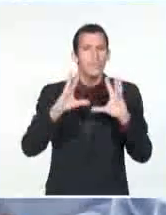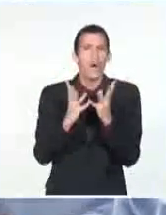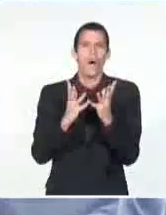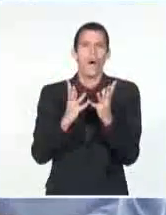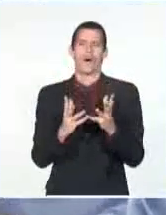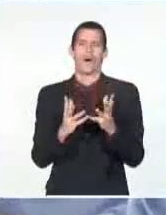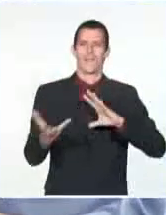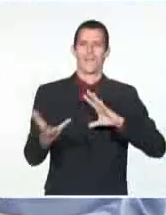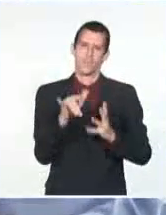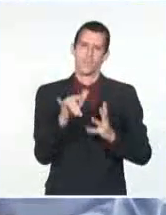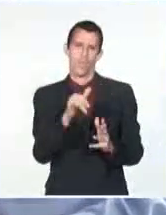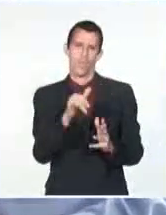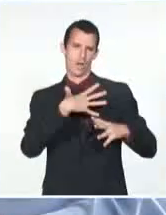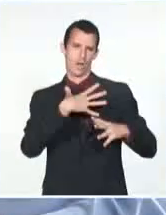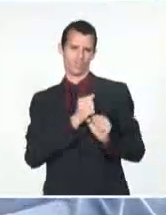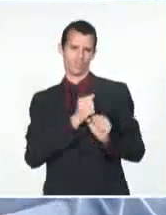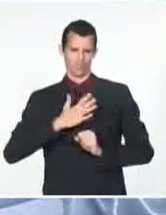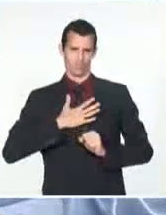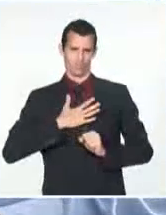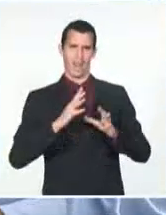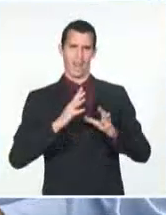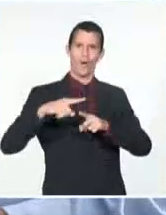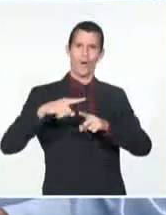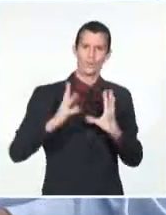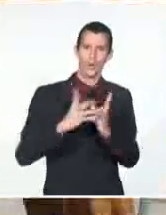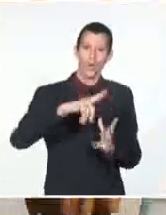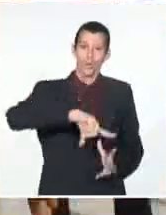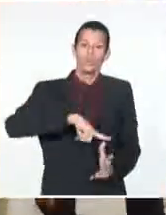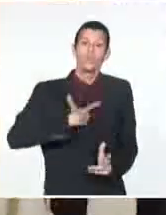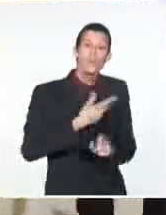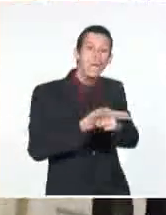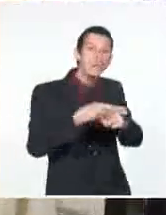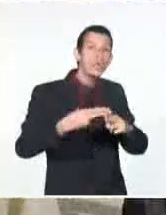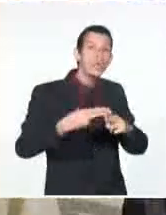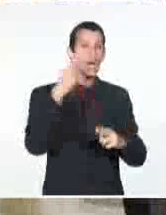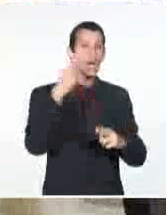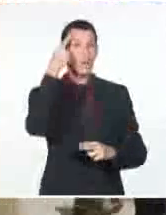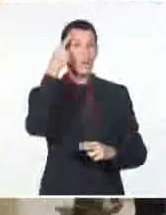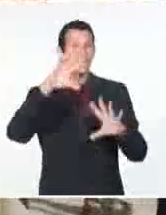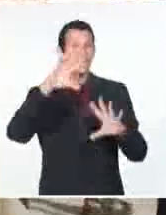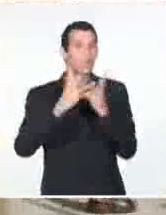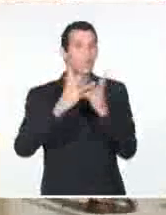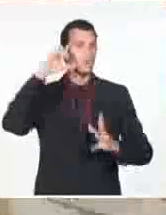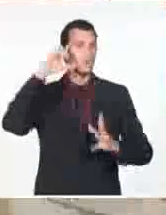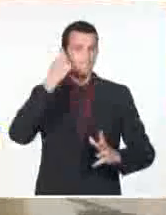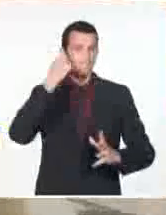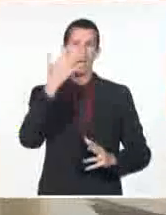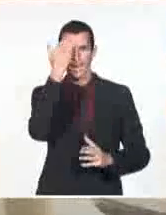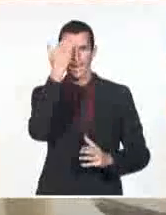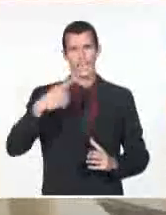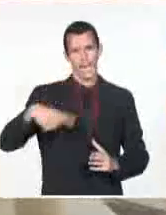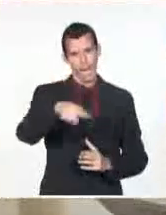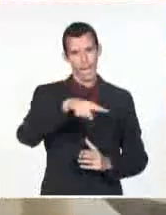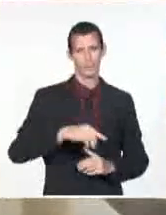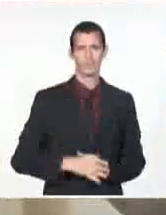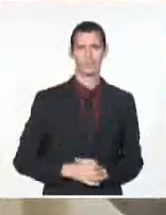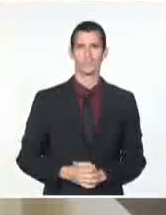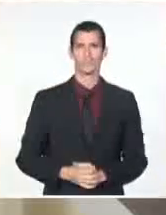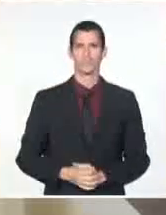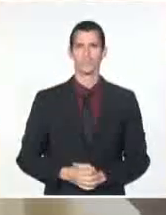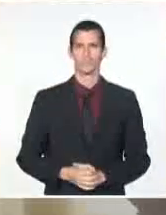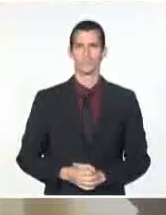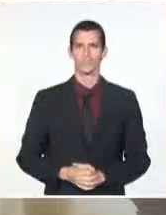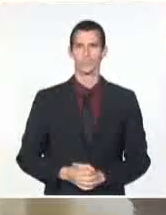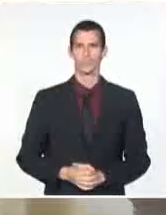del patrimonio y la memoria histórica de esta tierra oriental. Un reconocimiento a la historia de las Tunas, a toda la